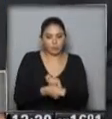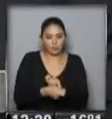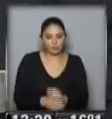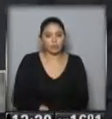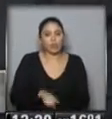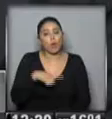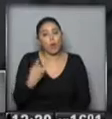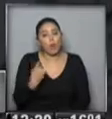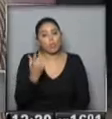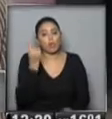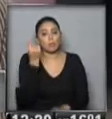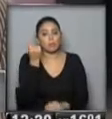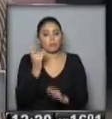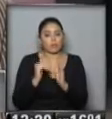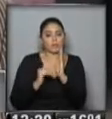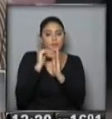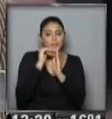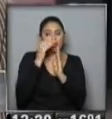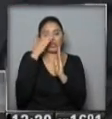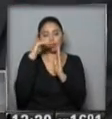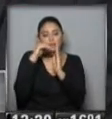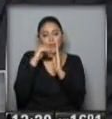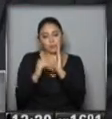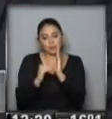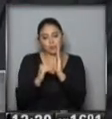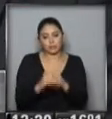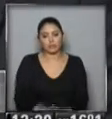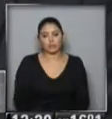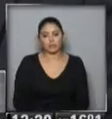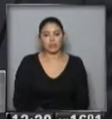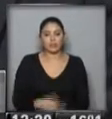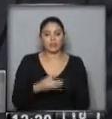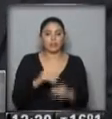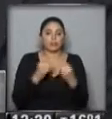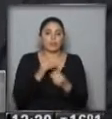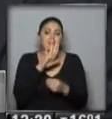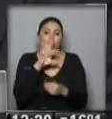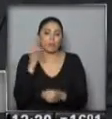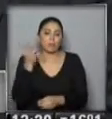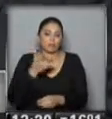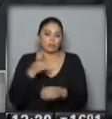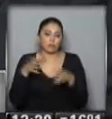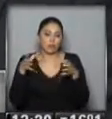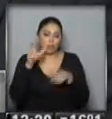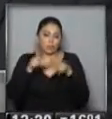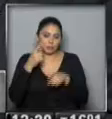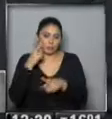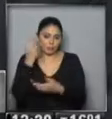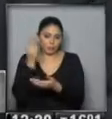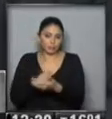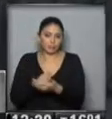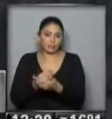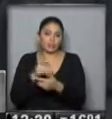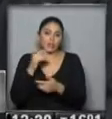clase media que se vinieron para abajo, pero un 50% de la población en algún momento estuvo afectada por situaciones de pobreza. Una situación que en gran